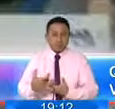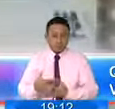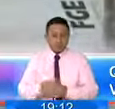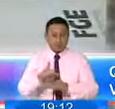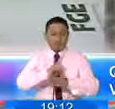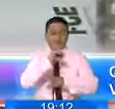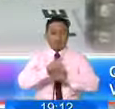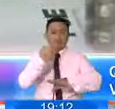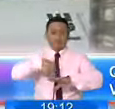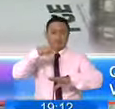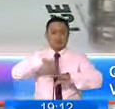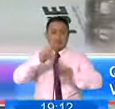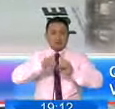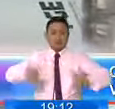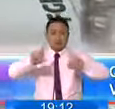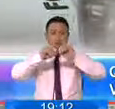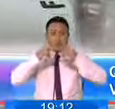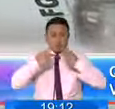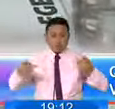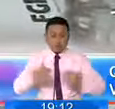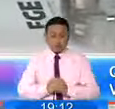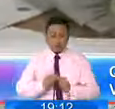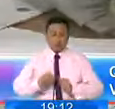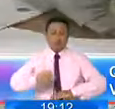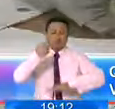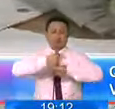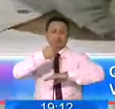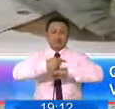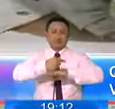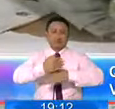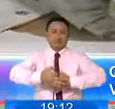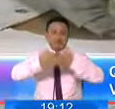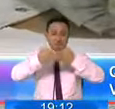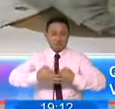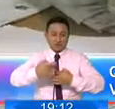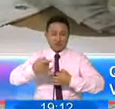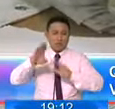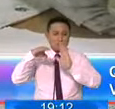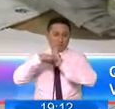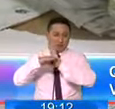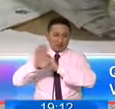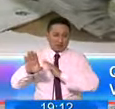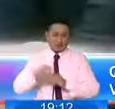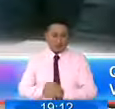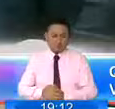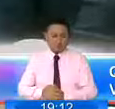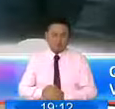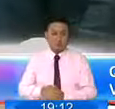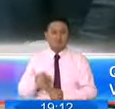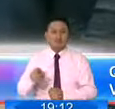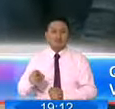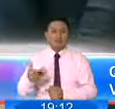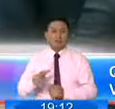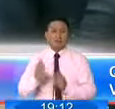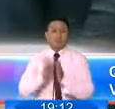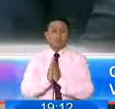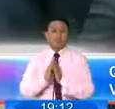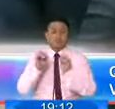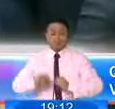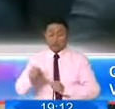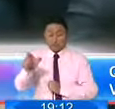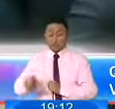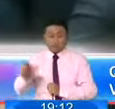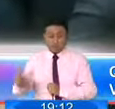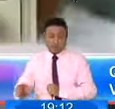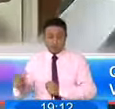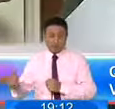de Registro de Datos Públicos y de la Gerencia de la Unidad de Cumplimiento de una entidad bancaria local, así como el pedido de vinculación